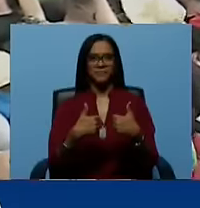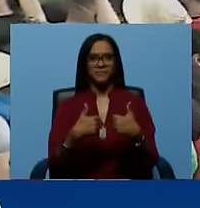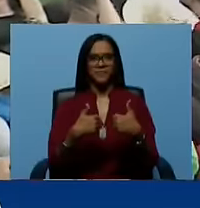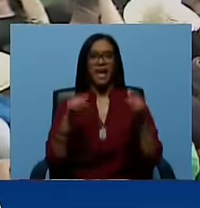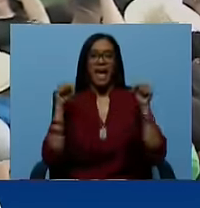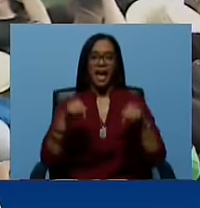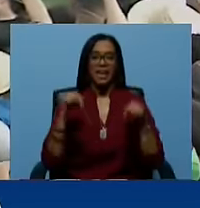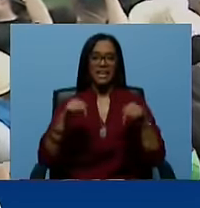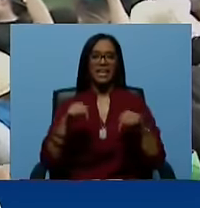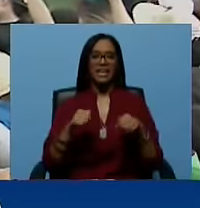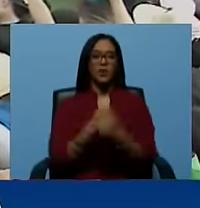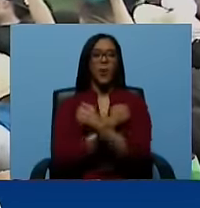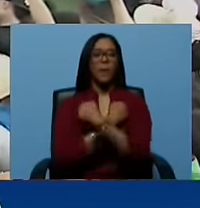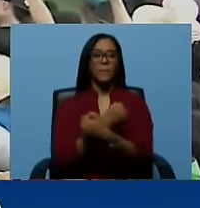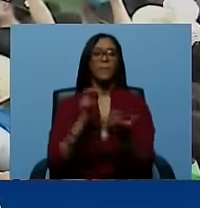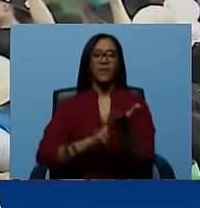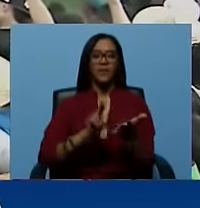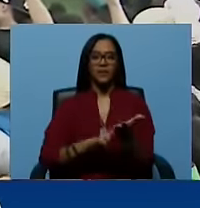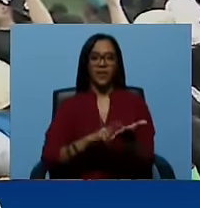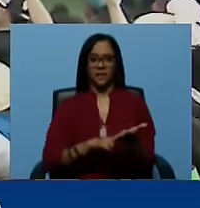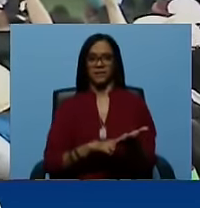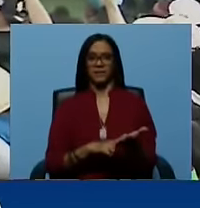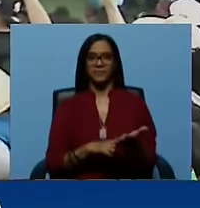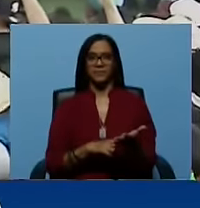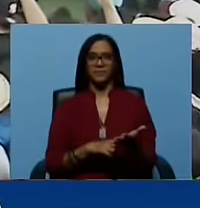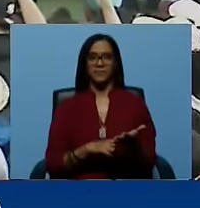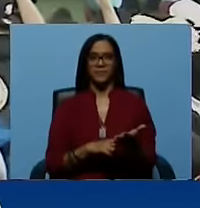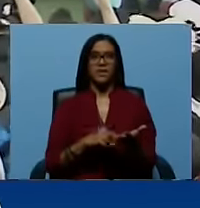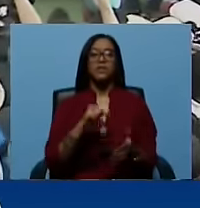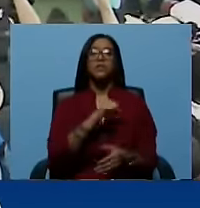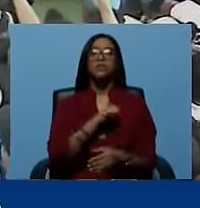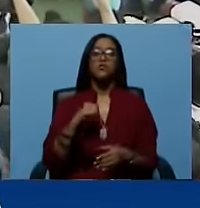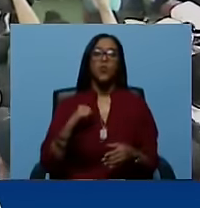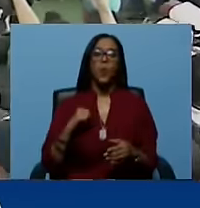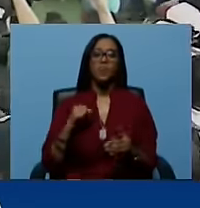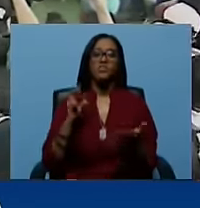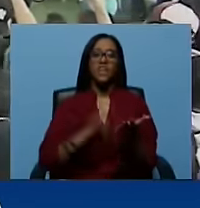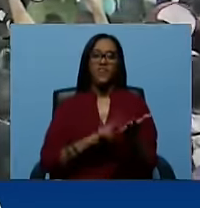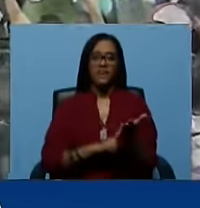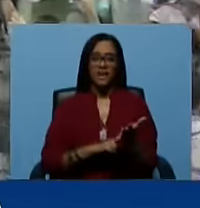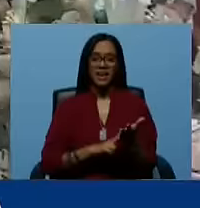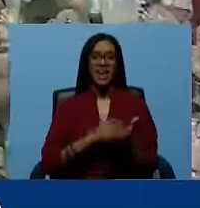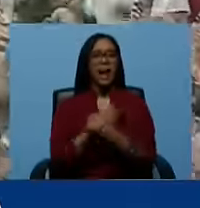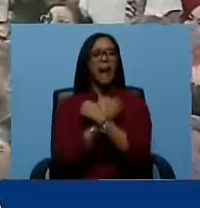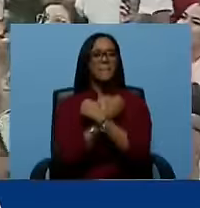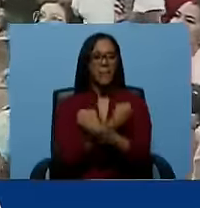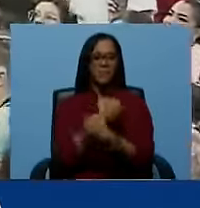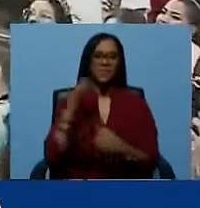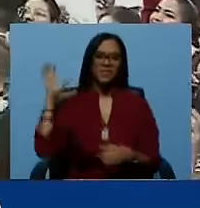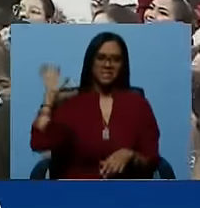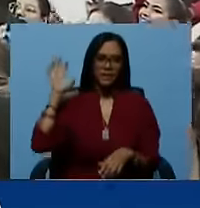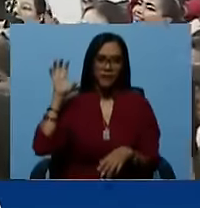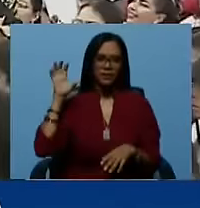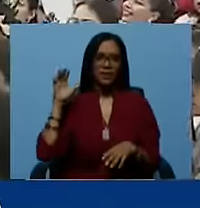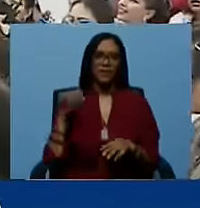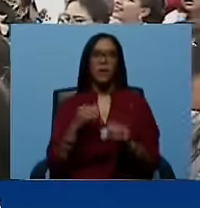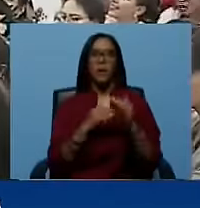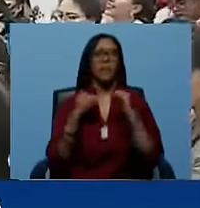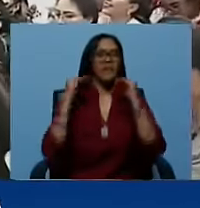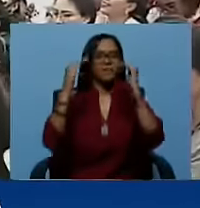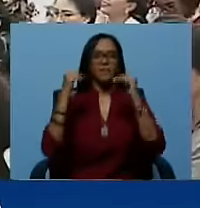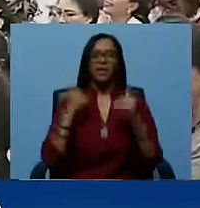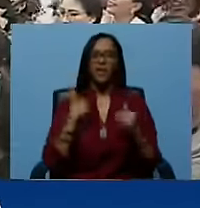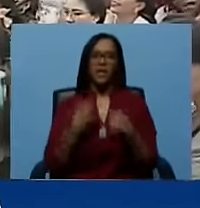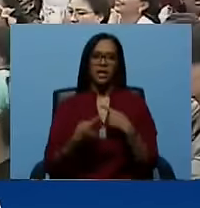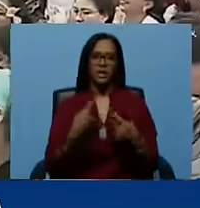aquí nos queremos de verdad, somos de verdad, amamos esta patria. Por encima de cualquier